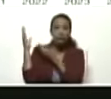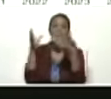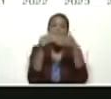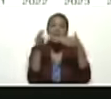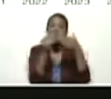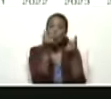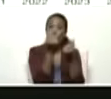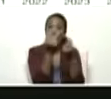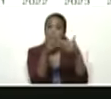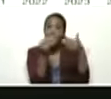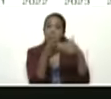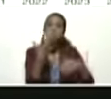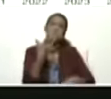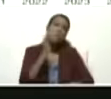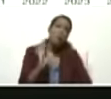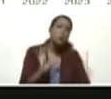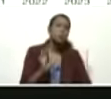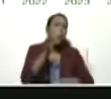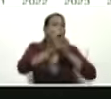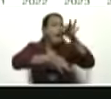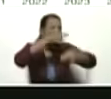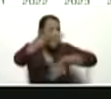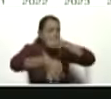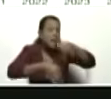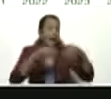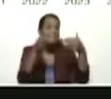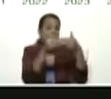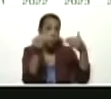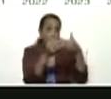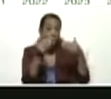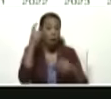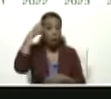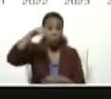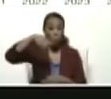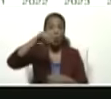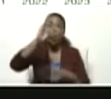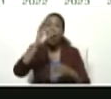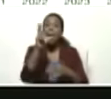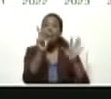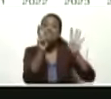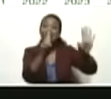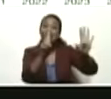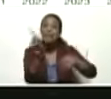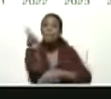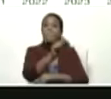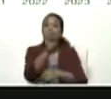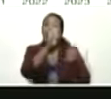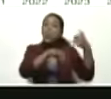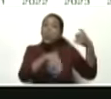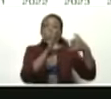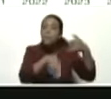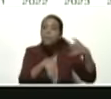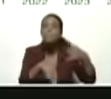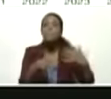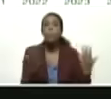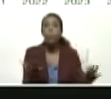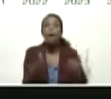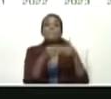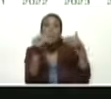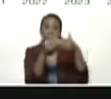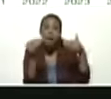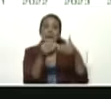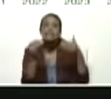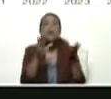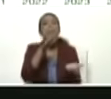Y puedo decir que el precio del dólar en los últimos 7 meses es el precio